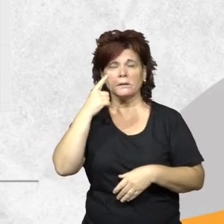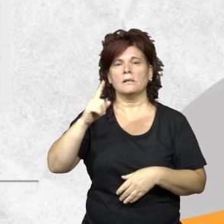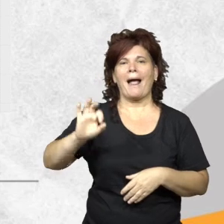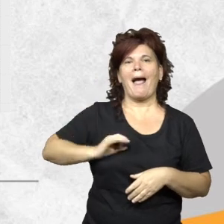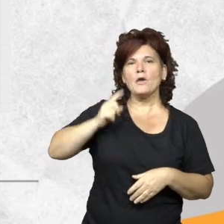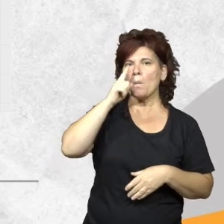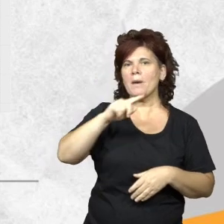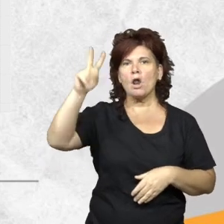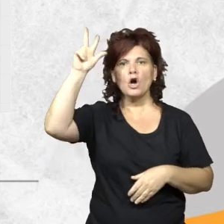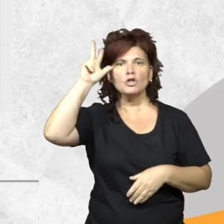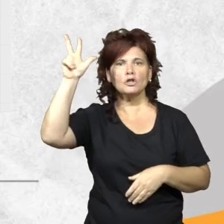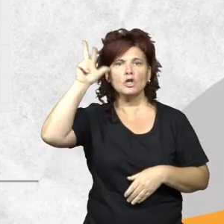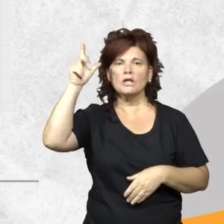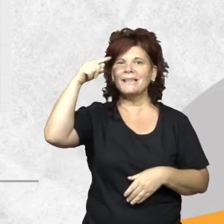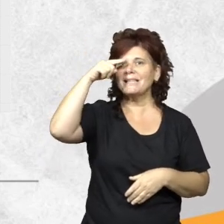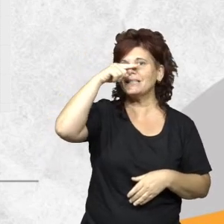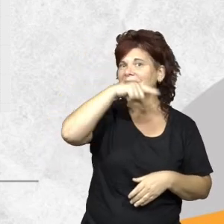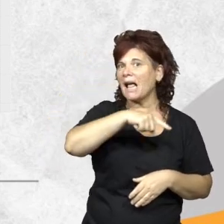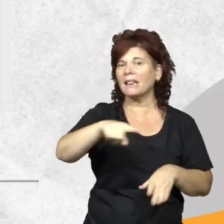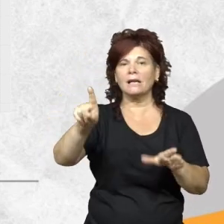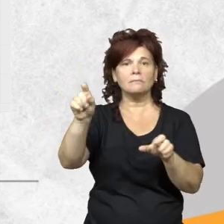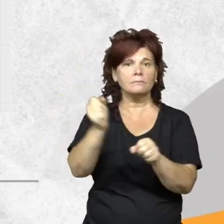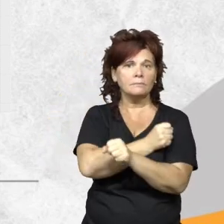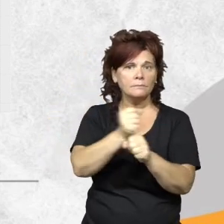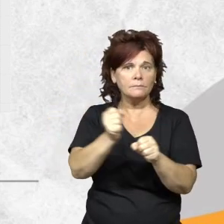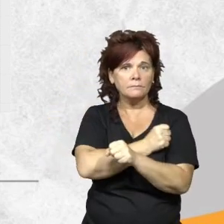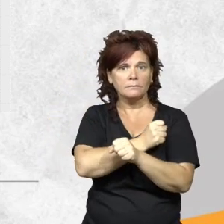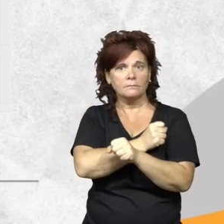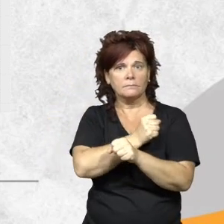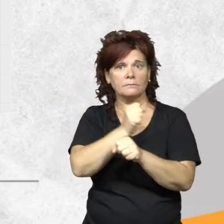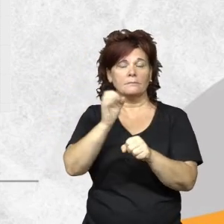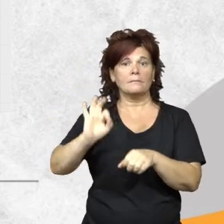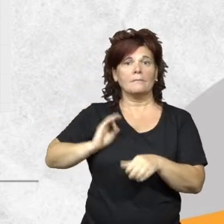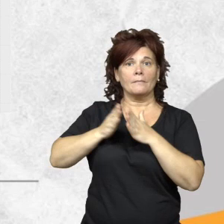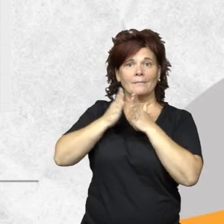1887, podemos decir que es un leading case del siglo XVIII,